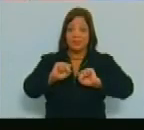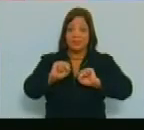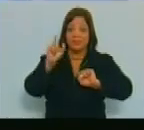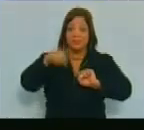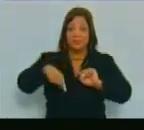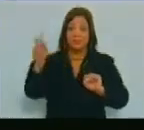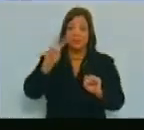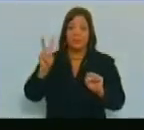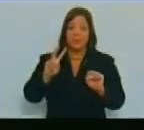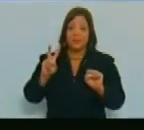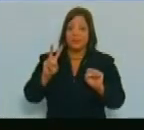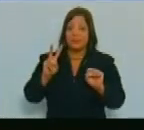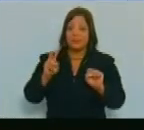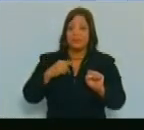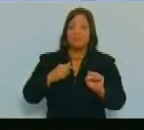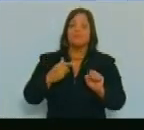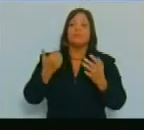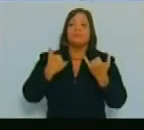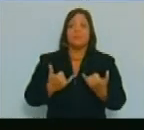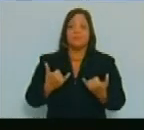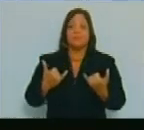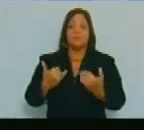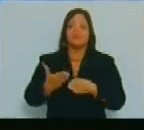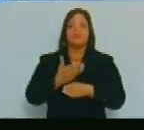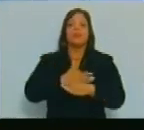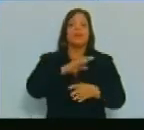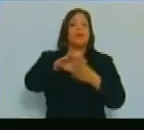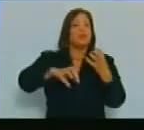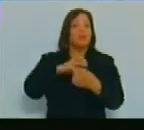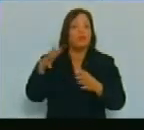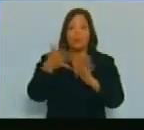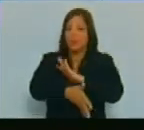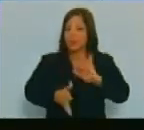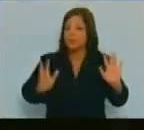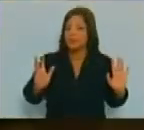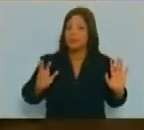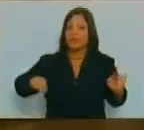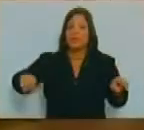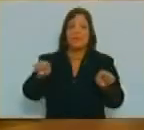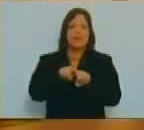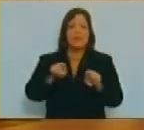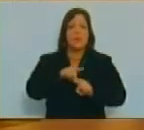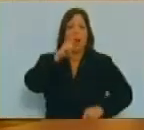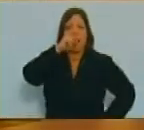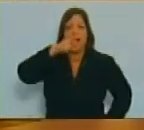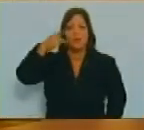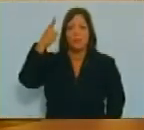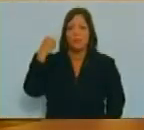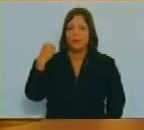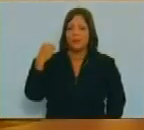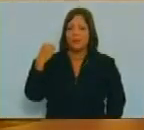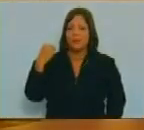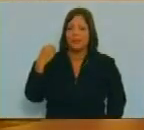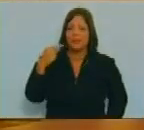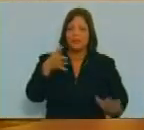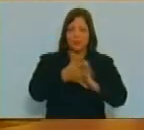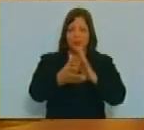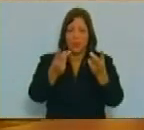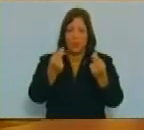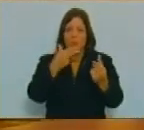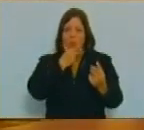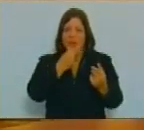para evitar que ocurra como ocurrió el año pasado con el cono monetario